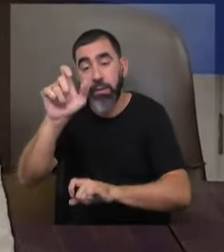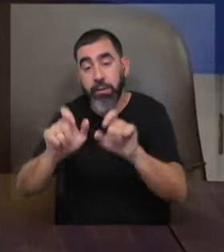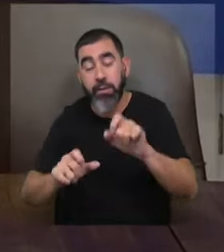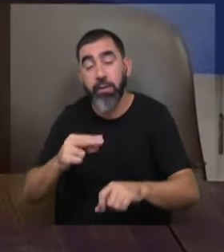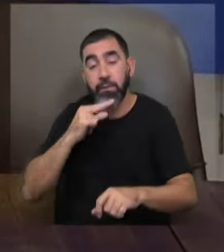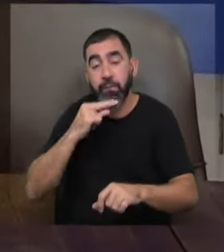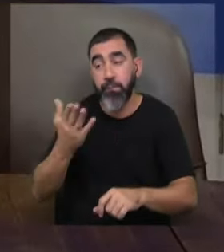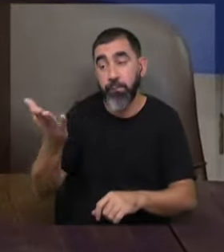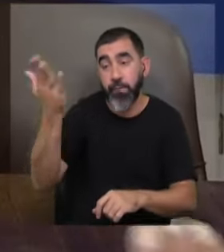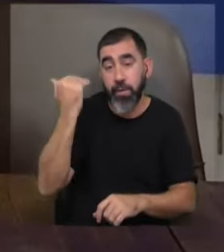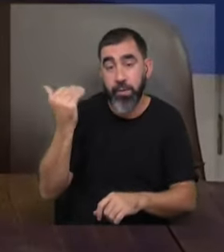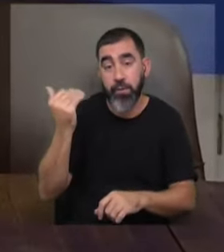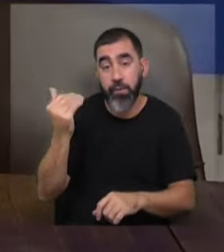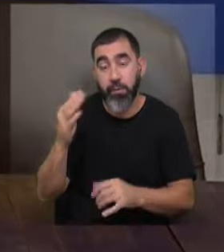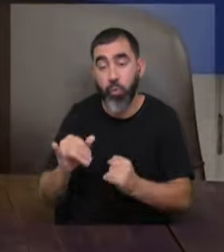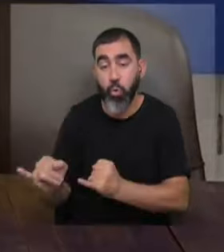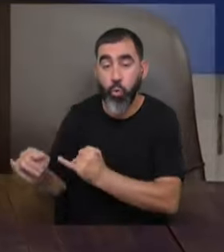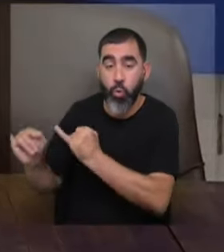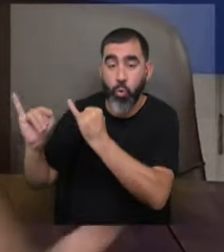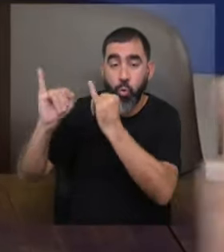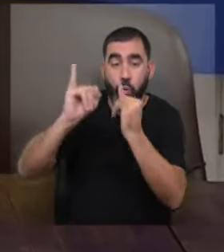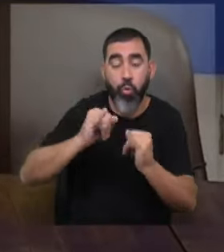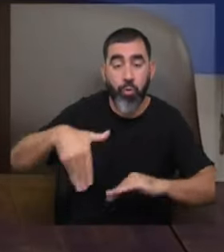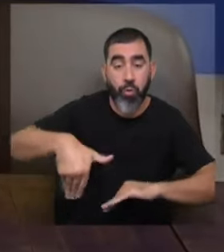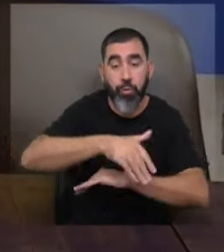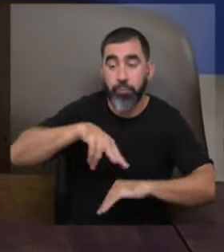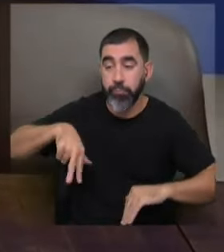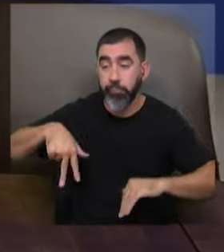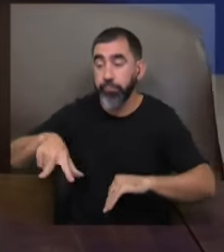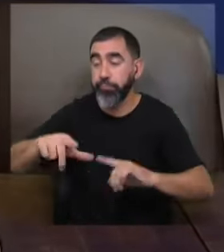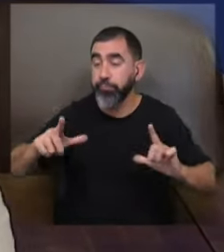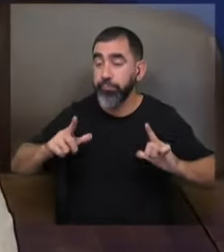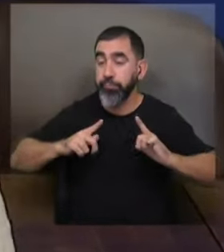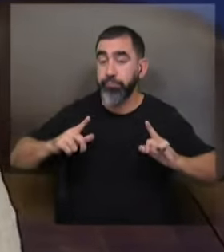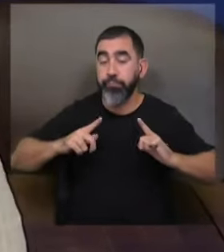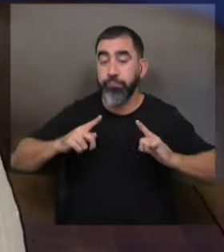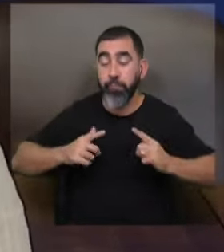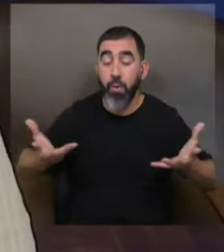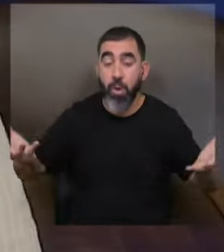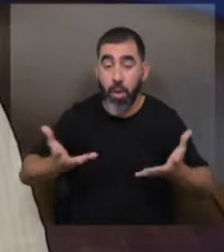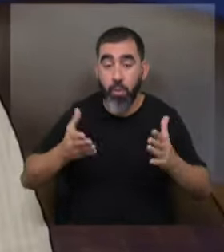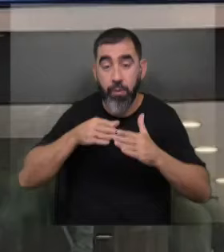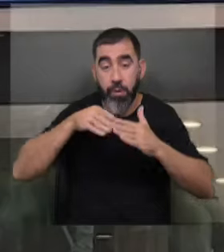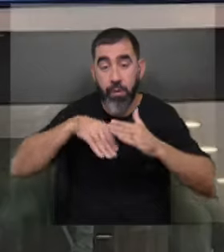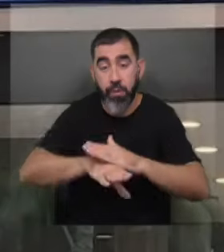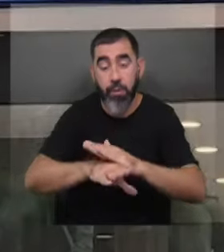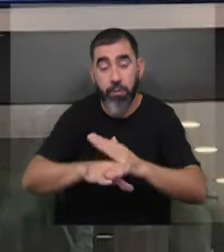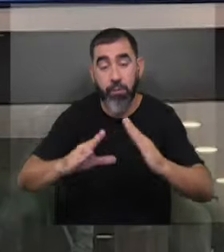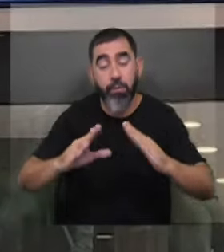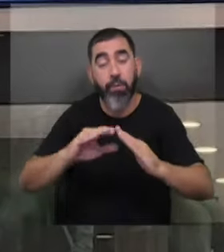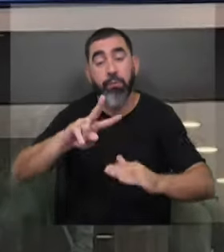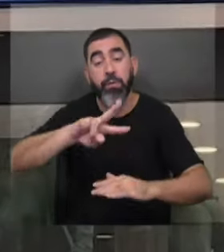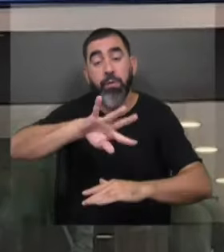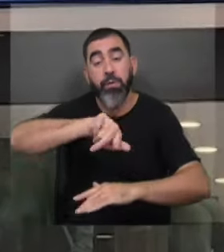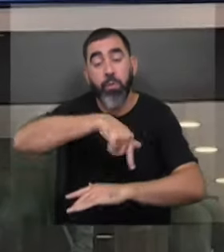viernes pasado estaban durante el día en la calle esperando que abriera el refugio y hoy están en respuestas del tipo 24